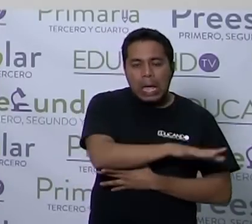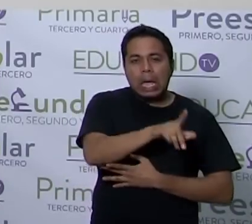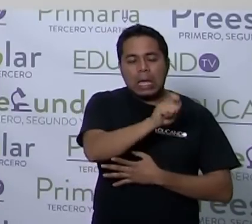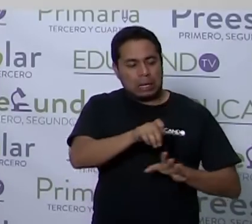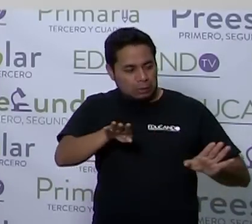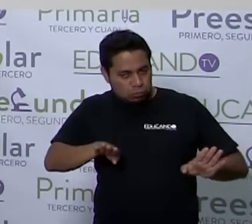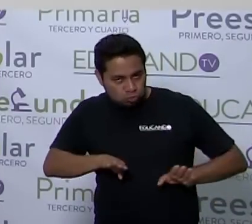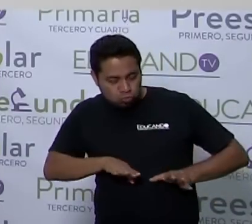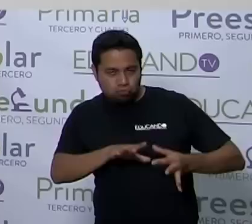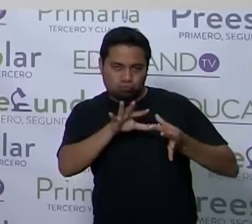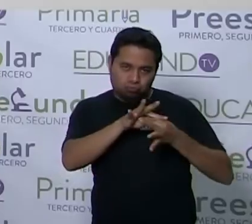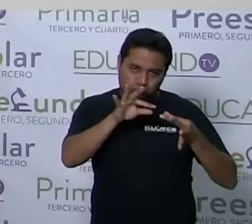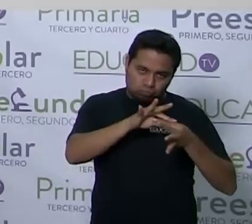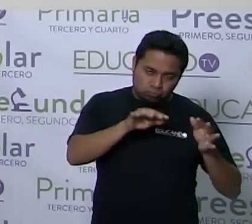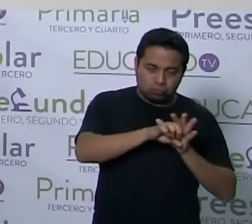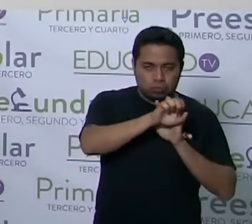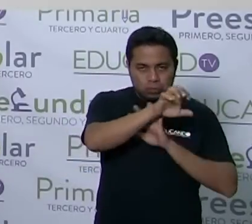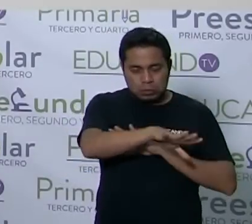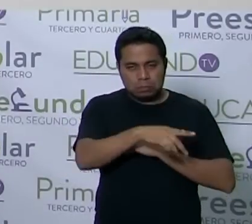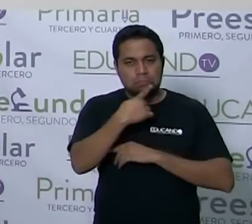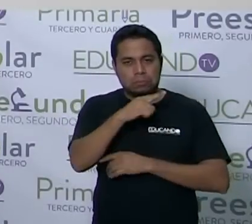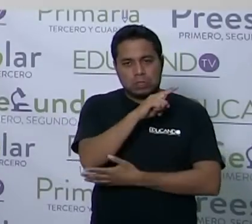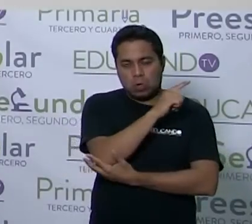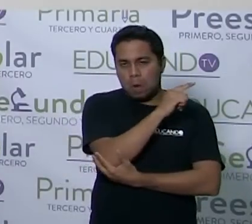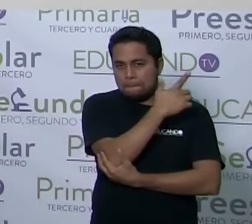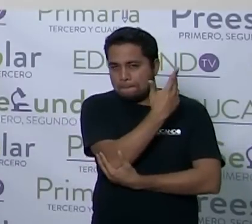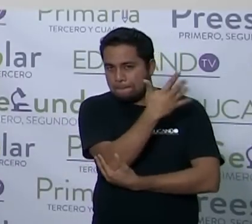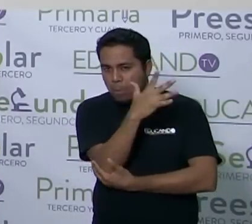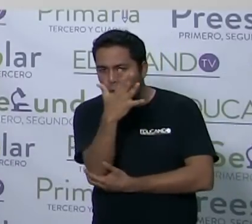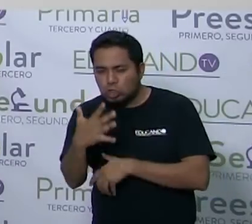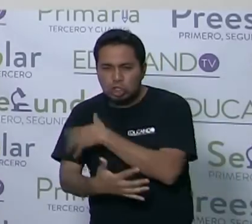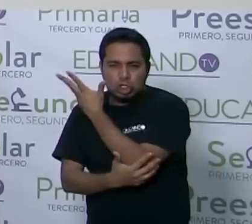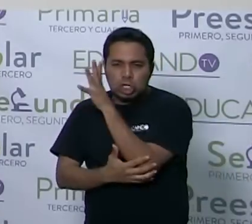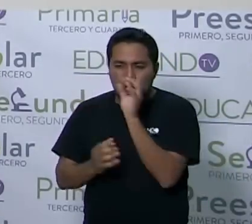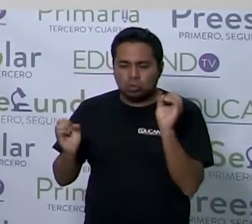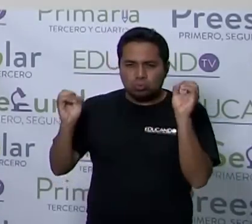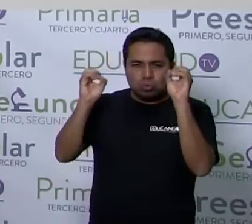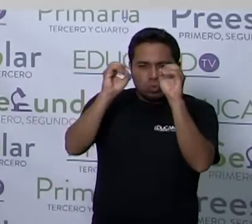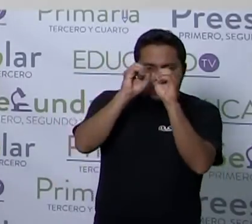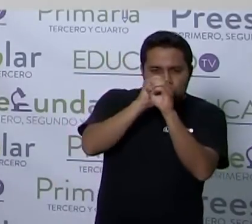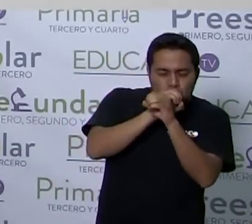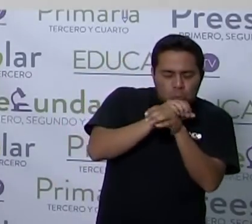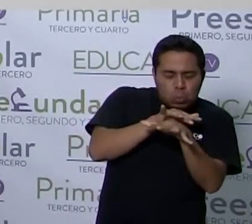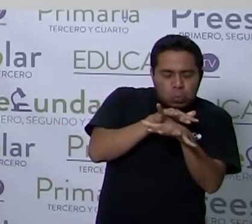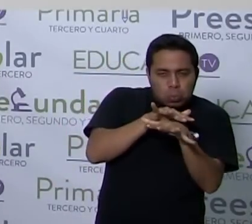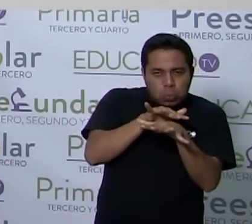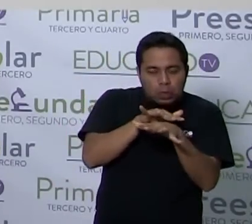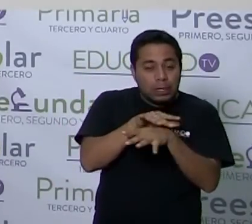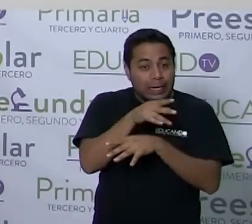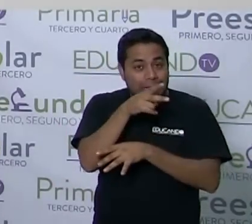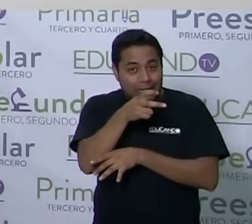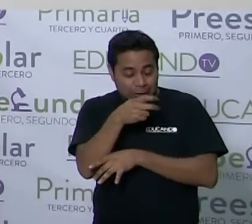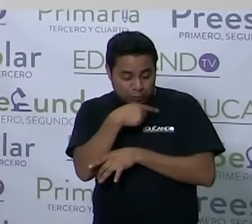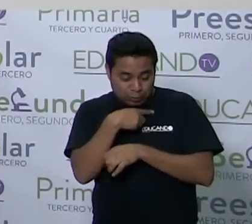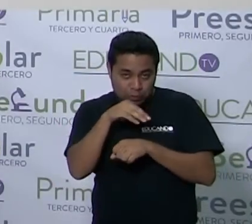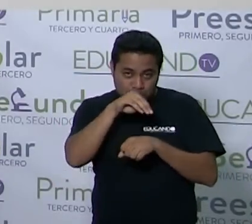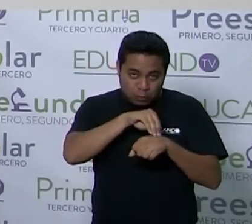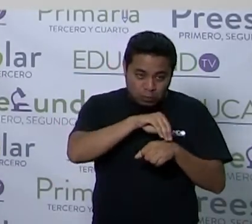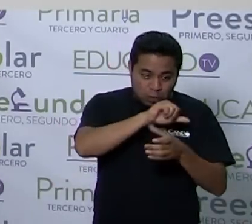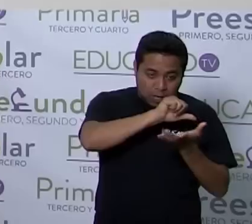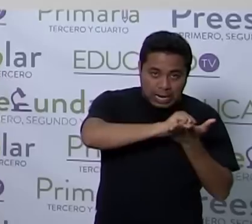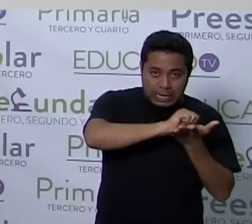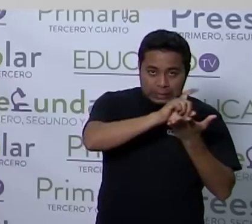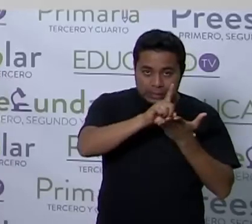Cuando decimos, por ejemplo, el bosque oscuro y tenebroso, ahí estamos utilizando adjetivos